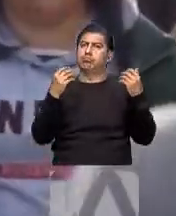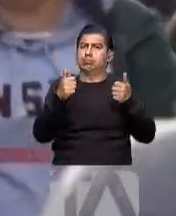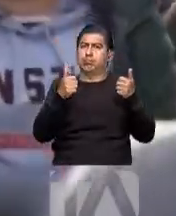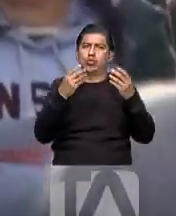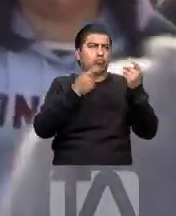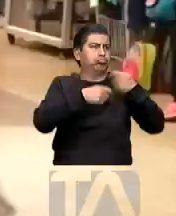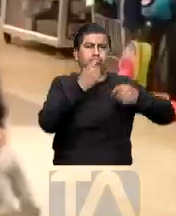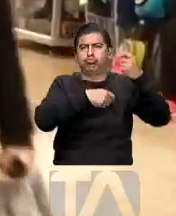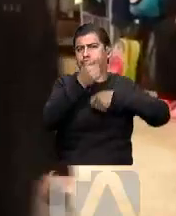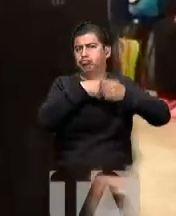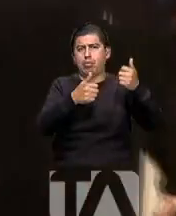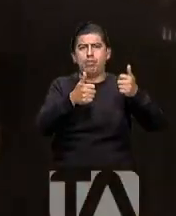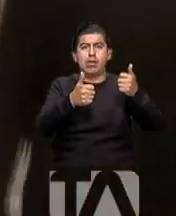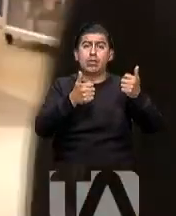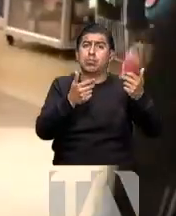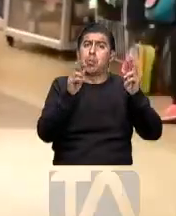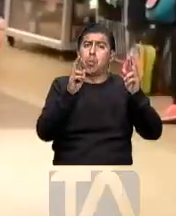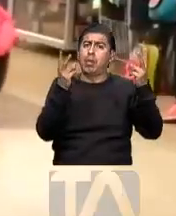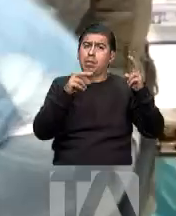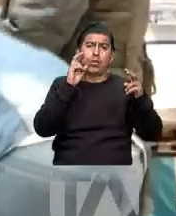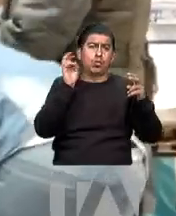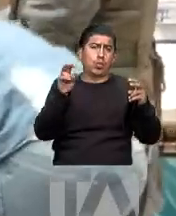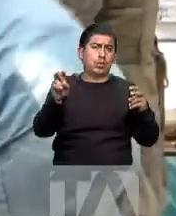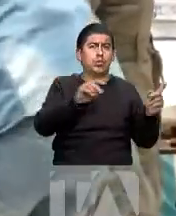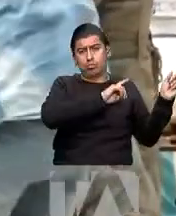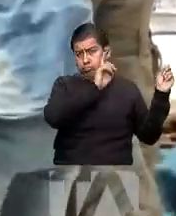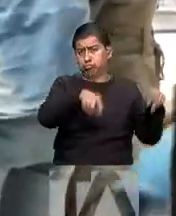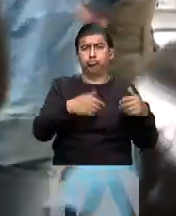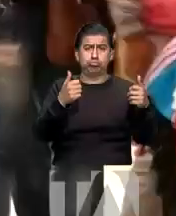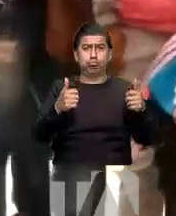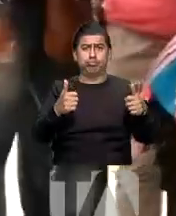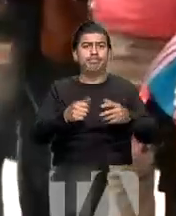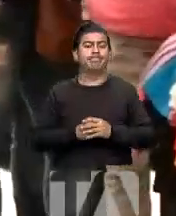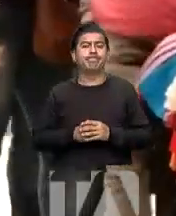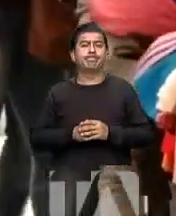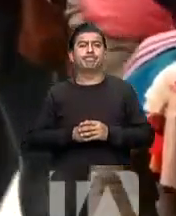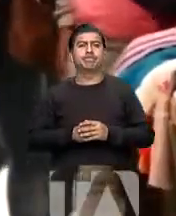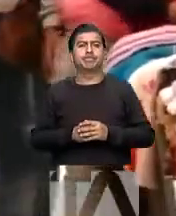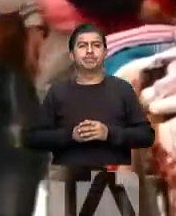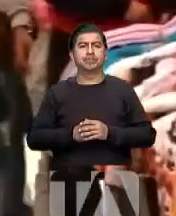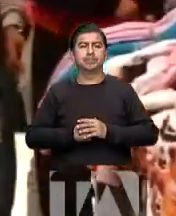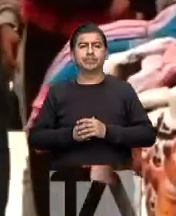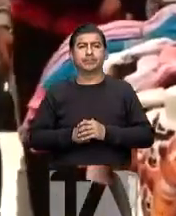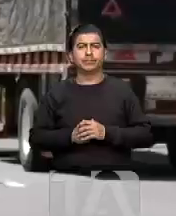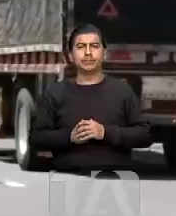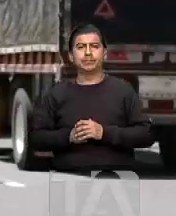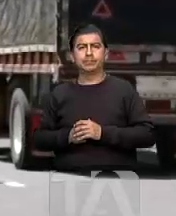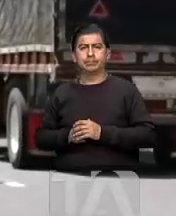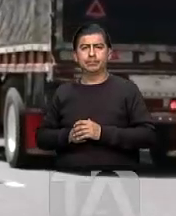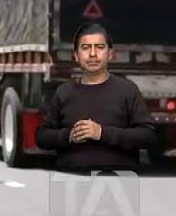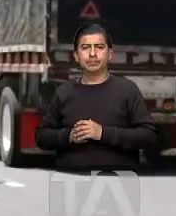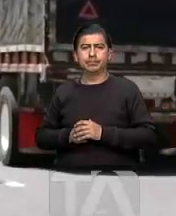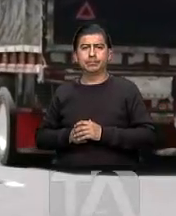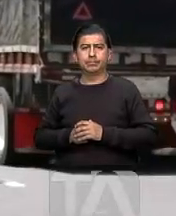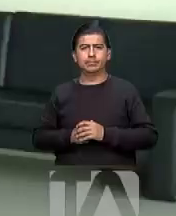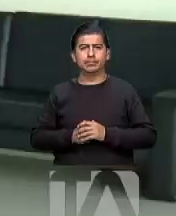debe consolidarse como un atractivo turístico y comercial. En Quito, Daniela Valencia, 24 horas.